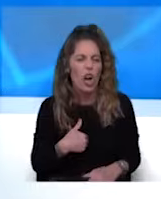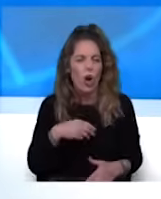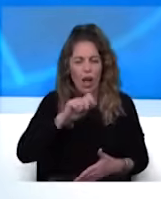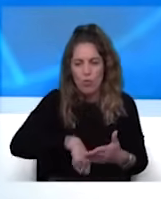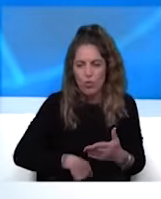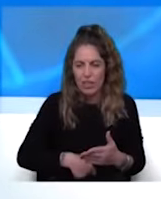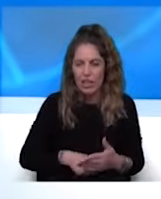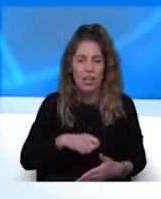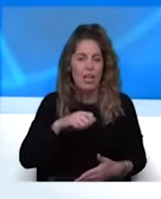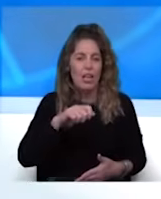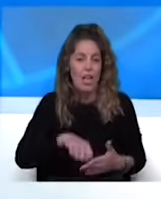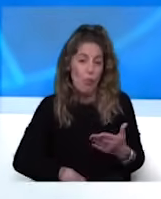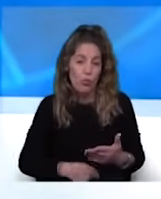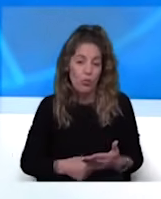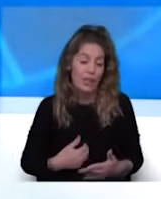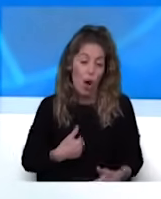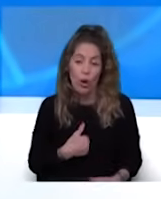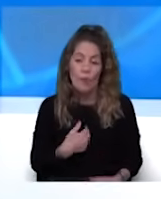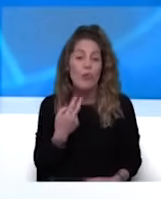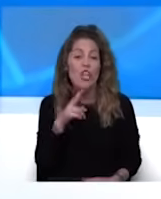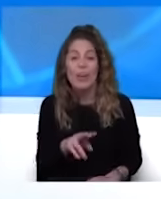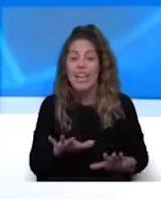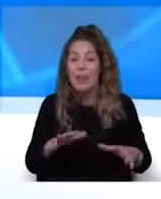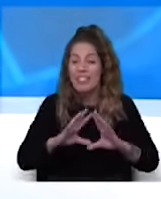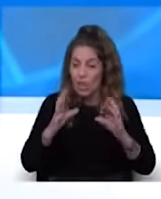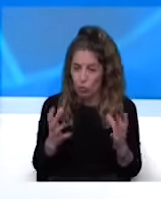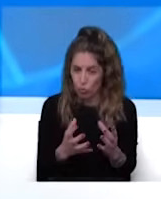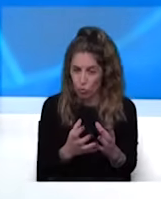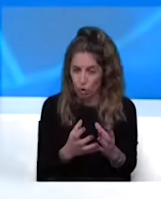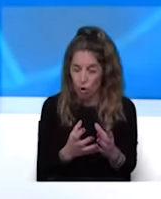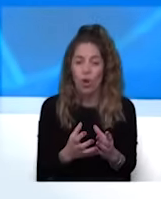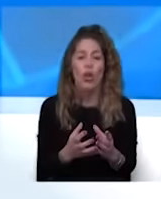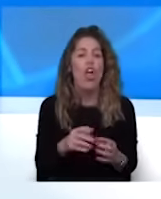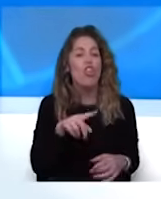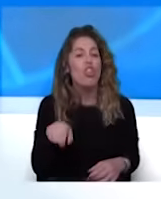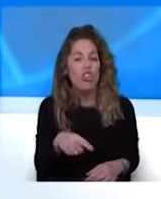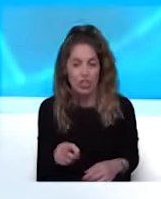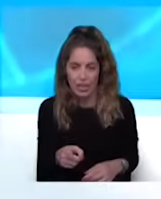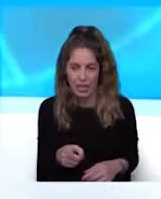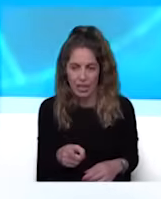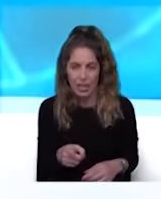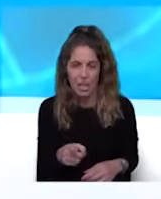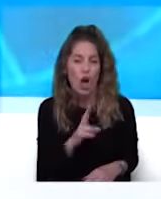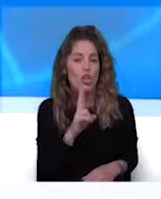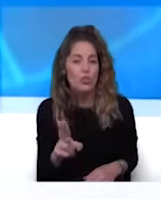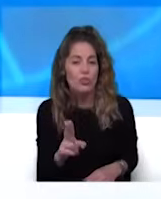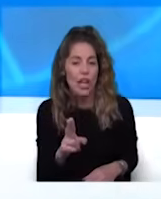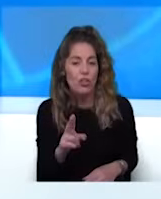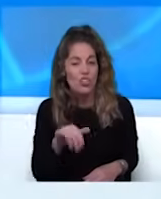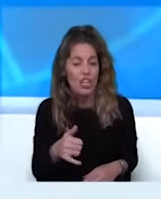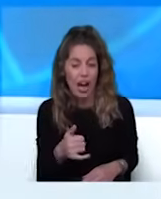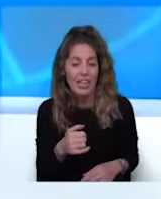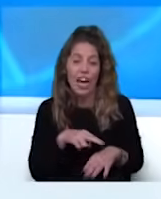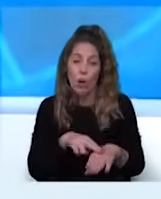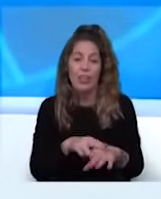esto las multas juegan un rol Bueno vamos a ver qué es lo que pasa en el mundo no es decir donde los resultados están Y las